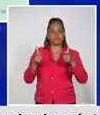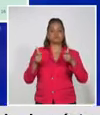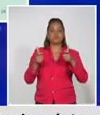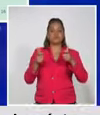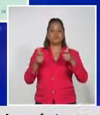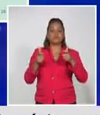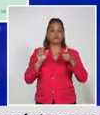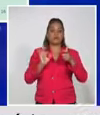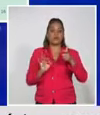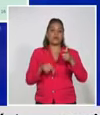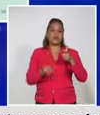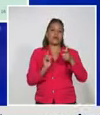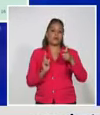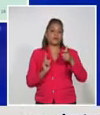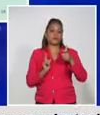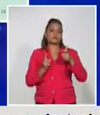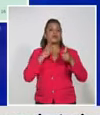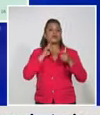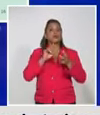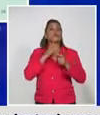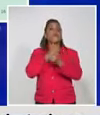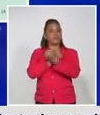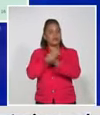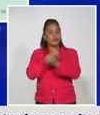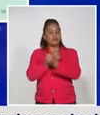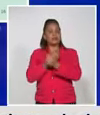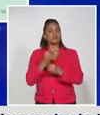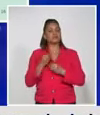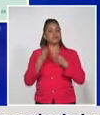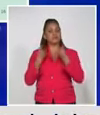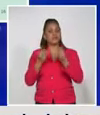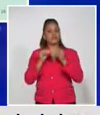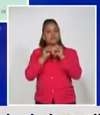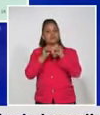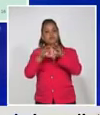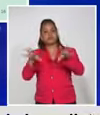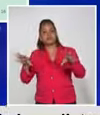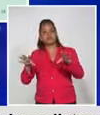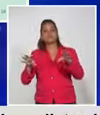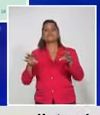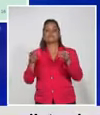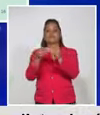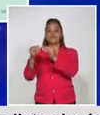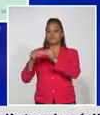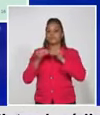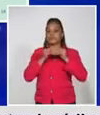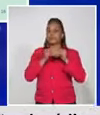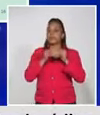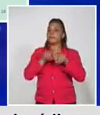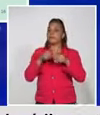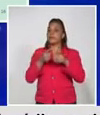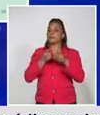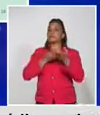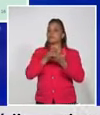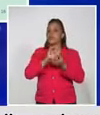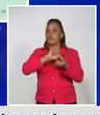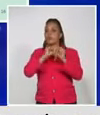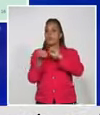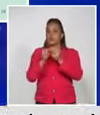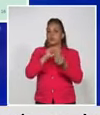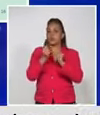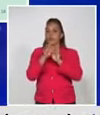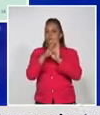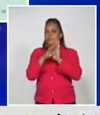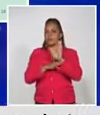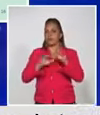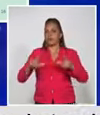elevada y con mucho riesgo de transmisión si no se mantienen las medidas de rigor en